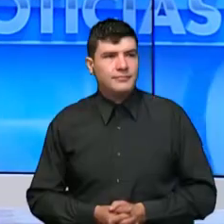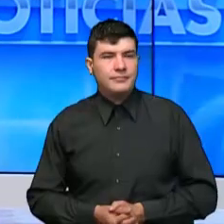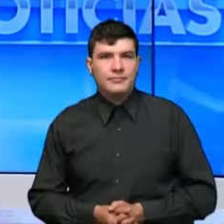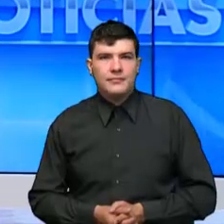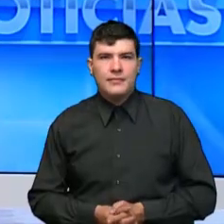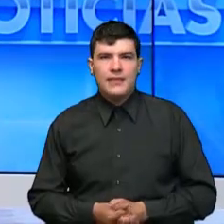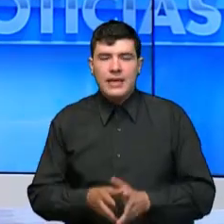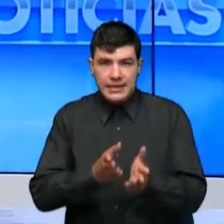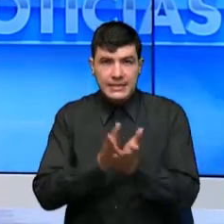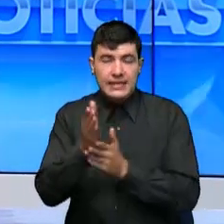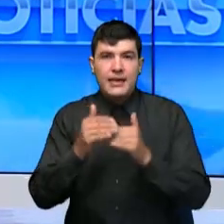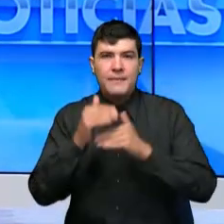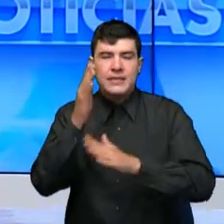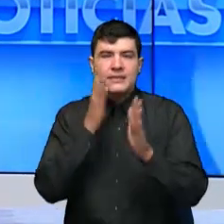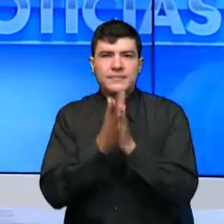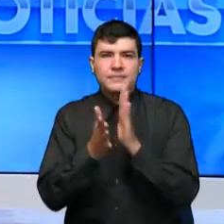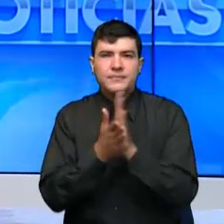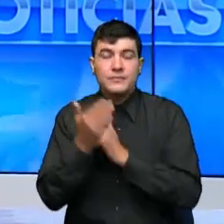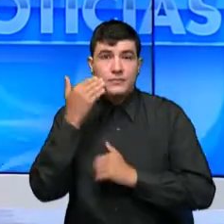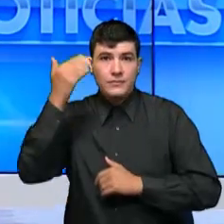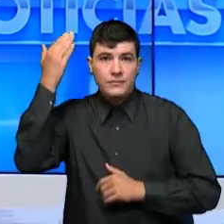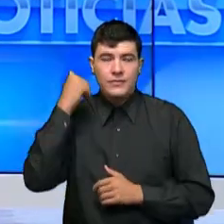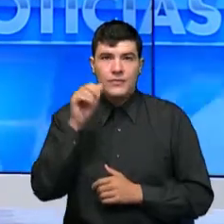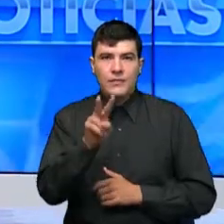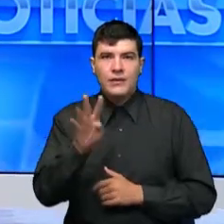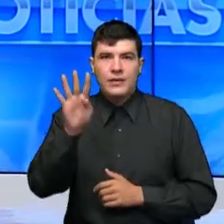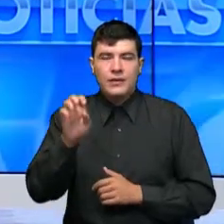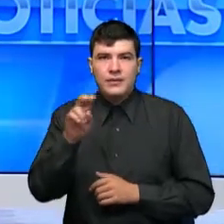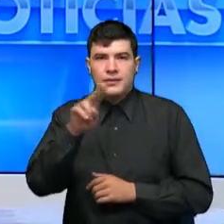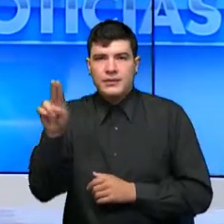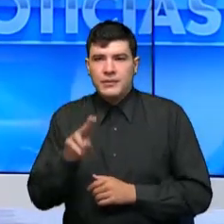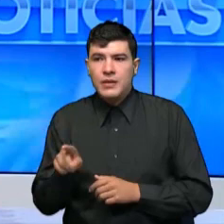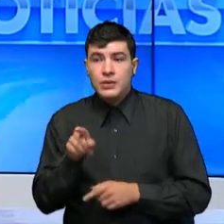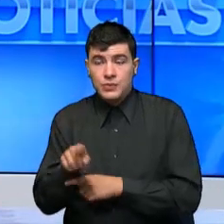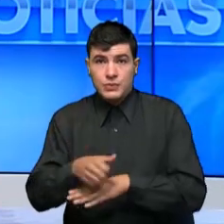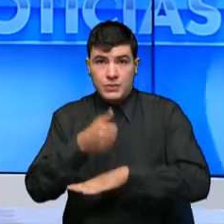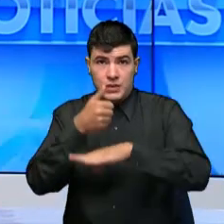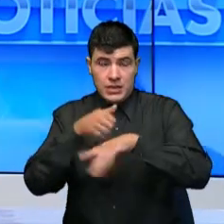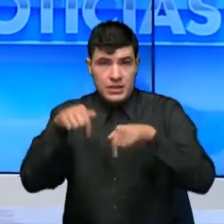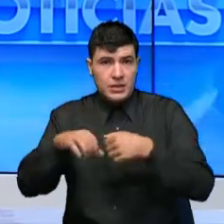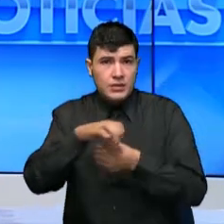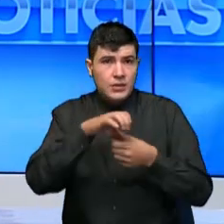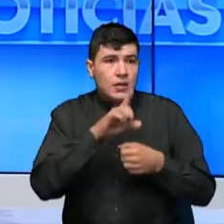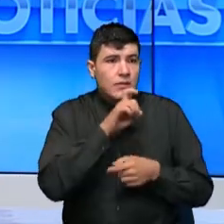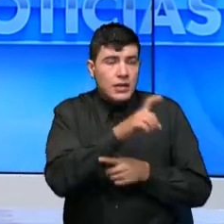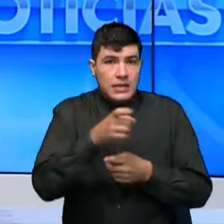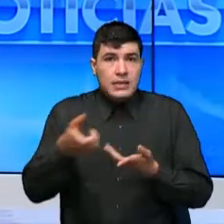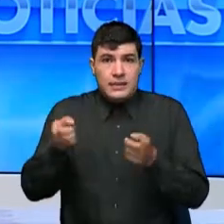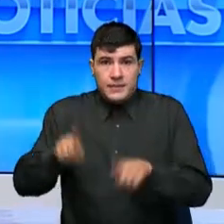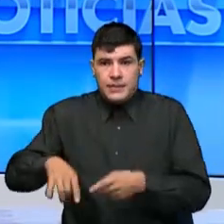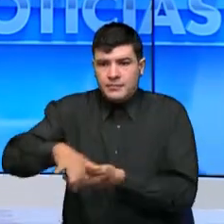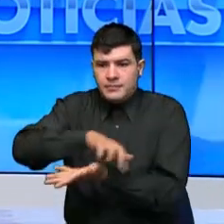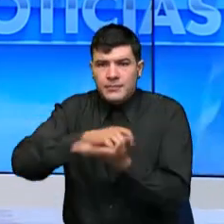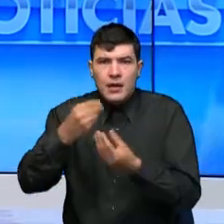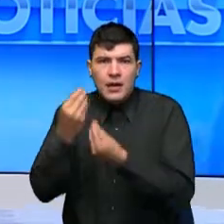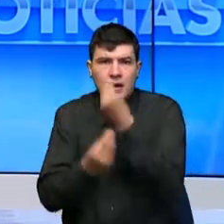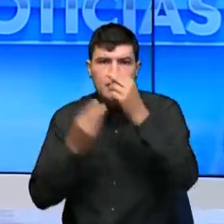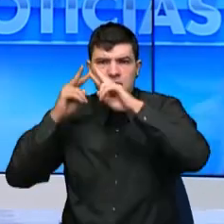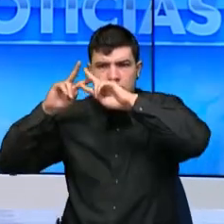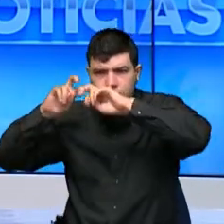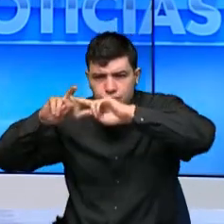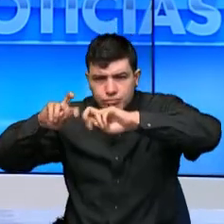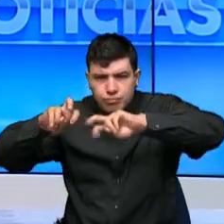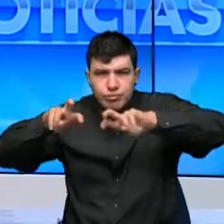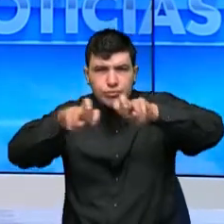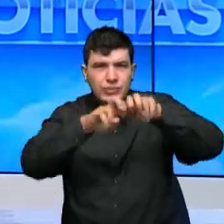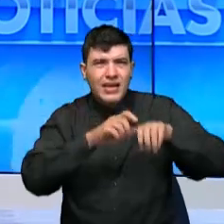Seguimos con más información. Desde el pasado 29 de marzo, las autoridades en Bucaramanga y Santander realizan una exhaustiva búsqueda de